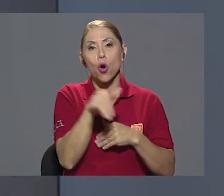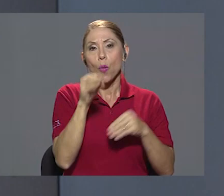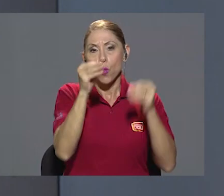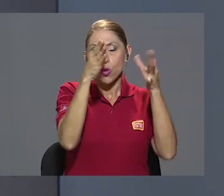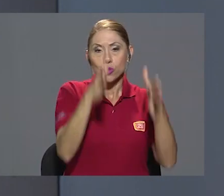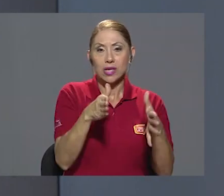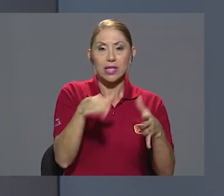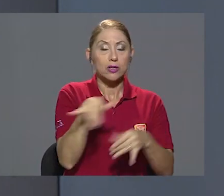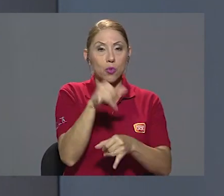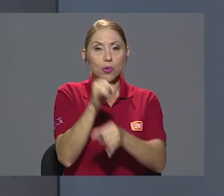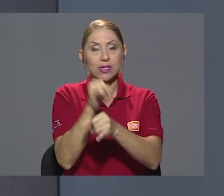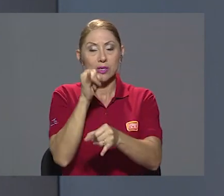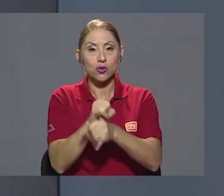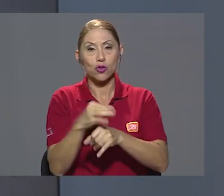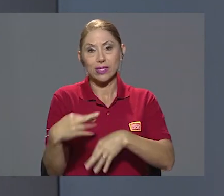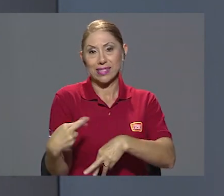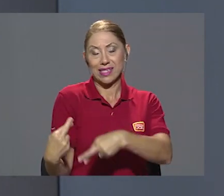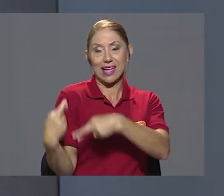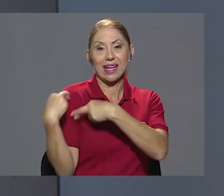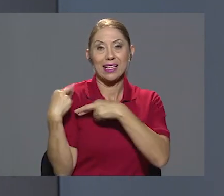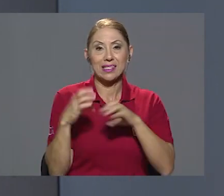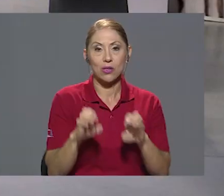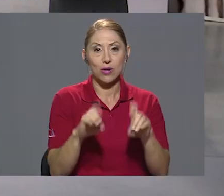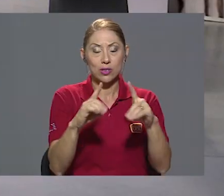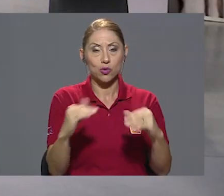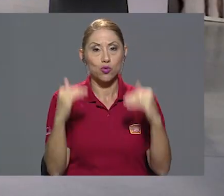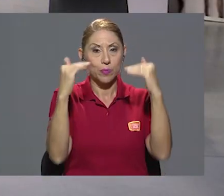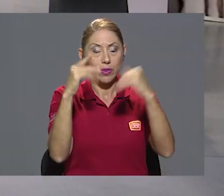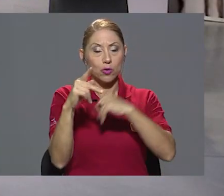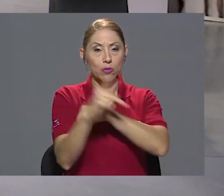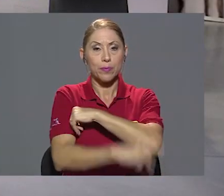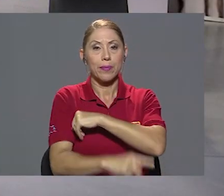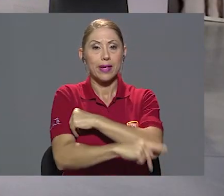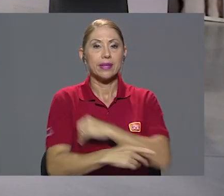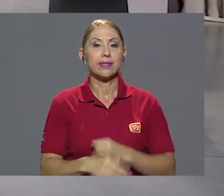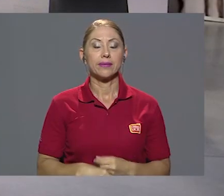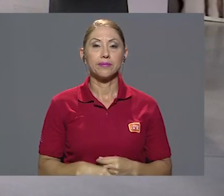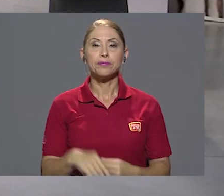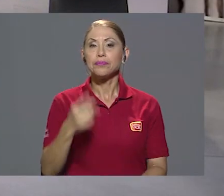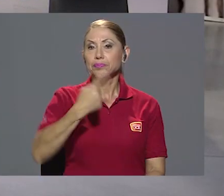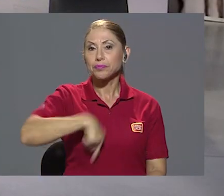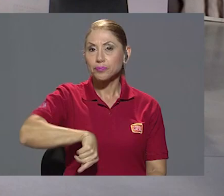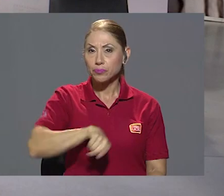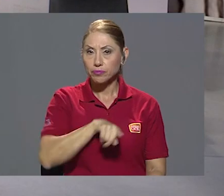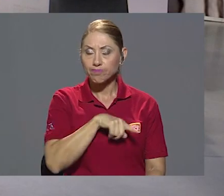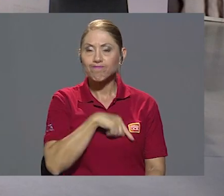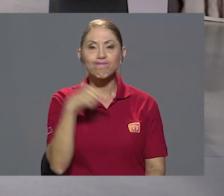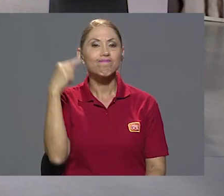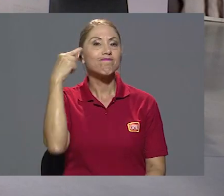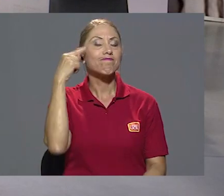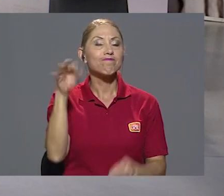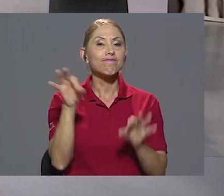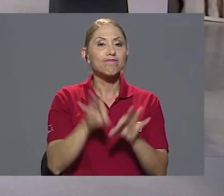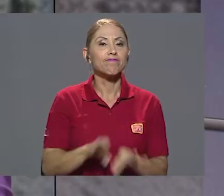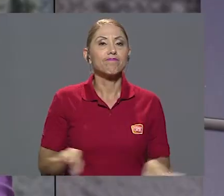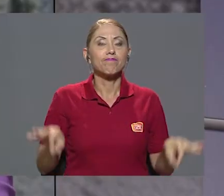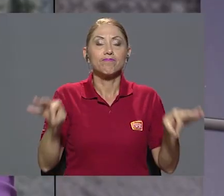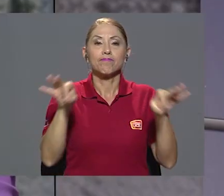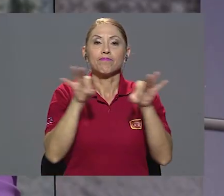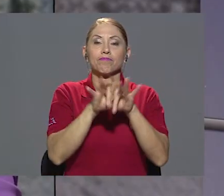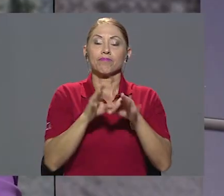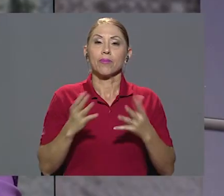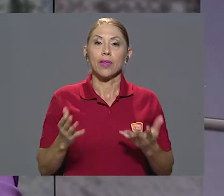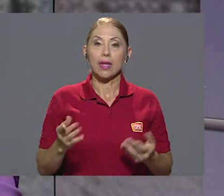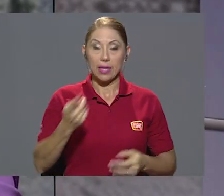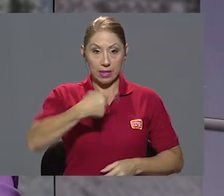instituciones encargadas de la educación superior de un país. Y es que en ese sentido nos estamos planteando la importancia